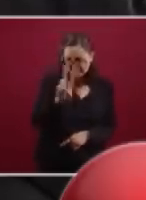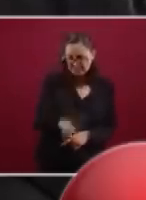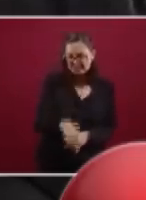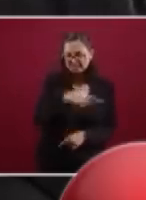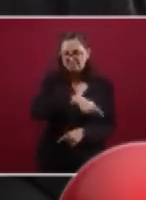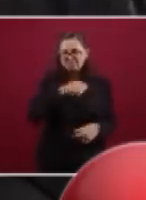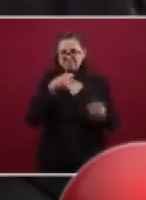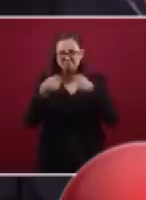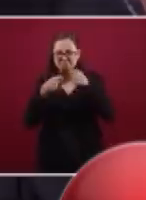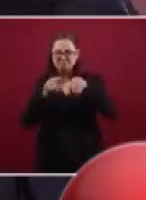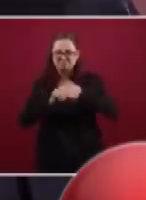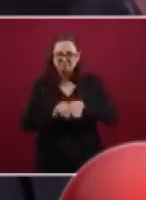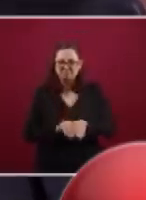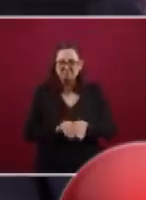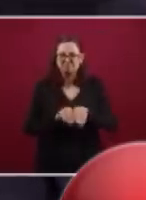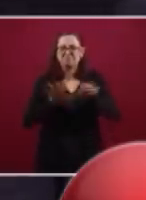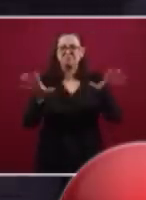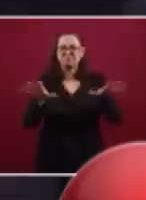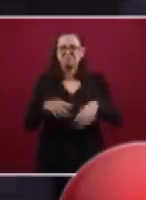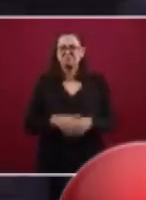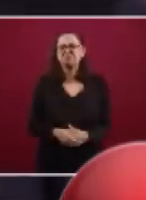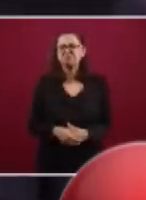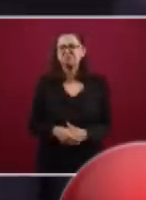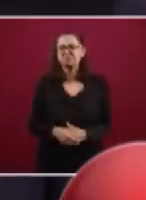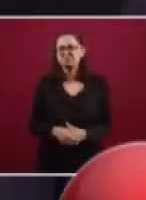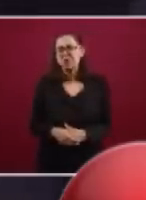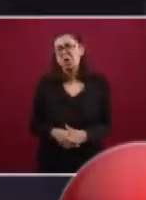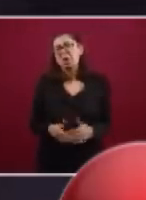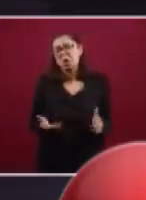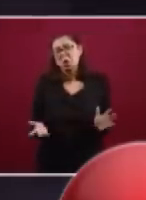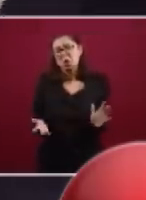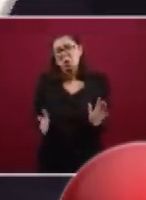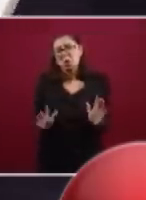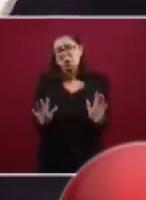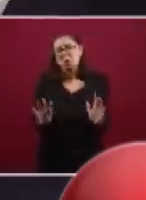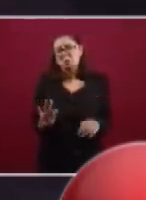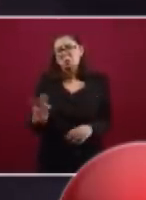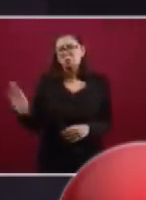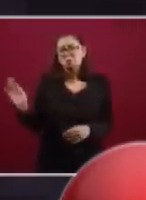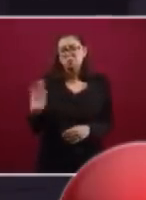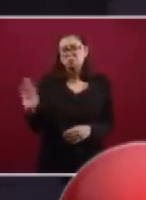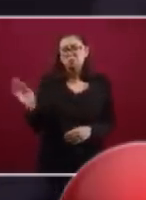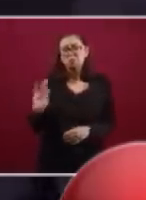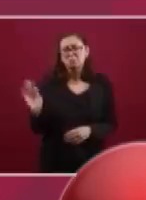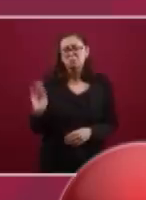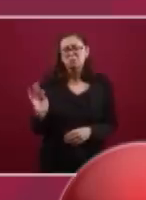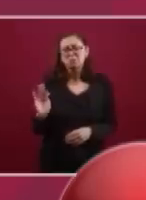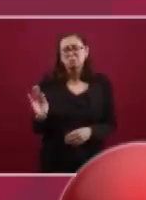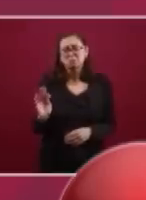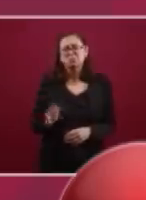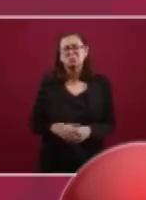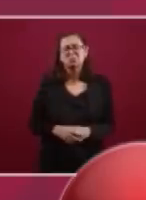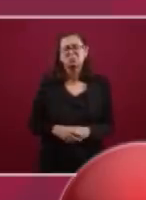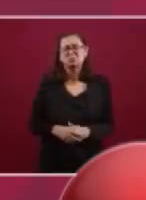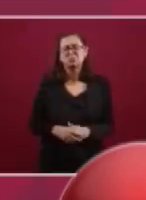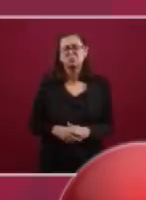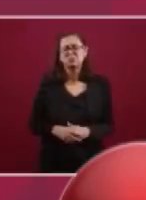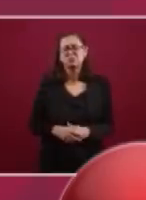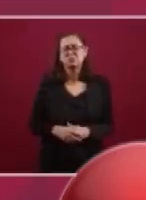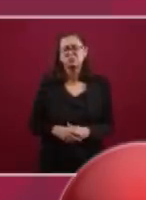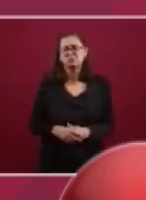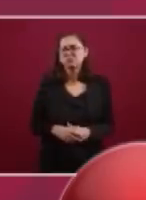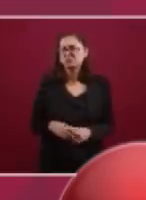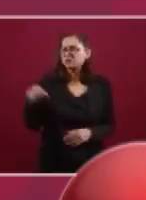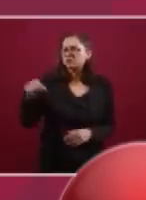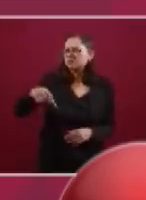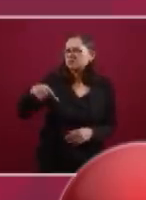que han circulado en las últimas semanas? Puede ser que haya quienes no son